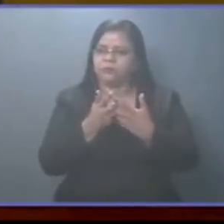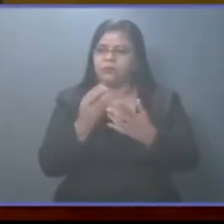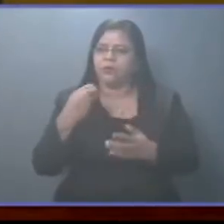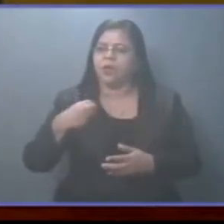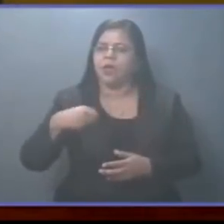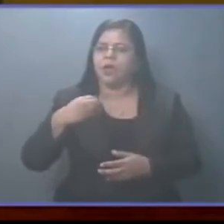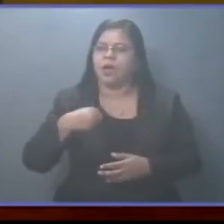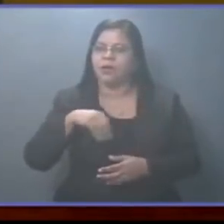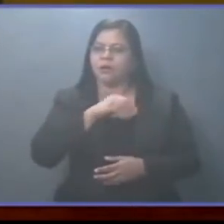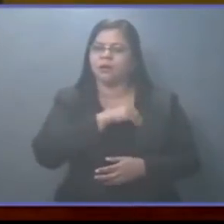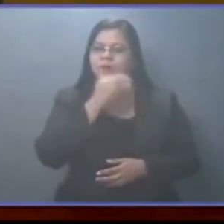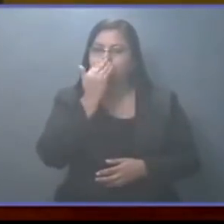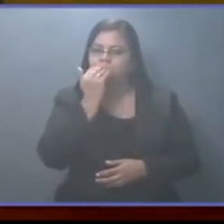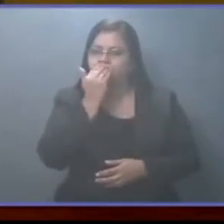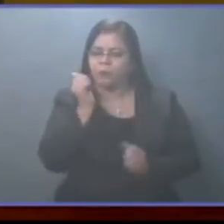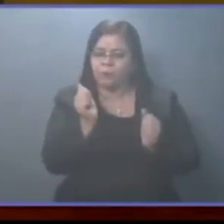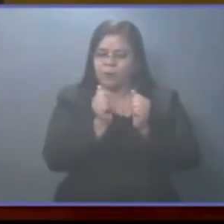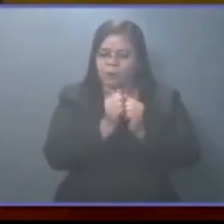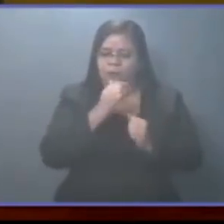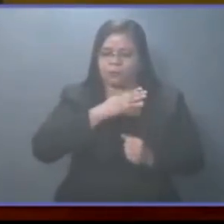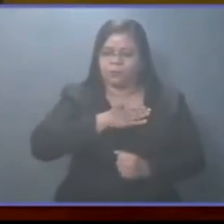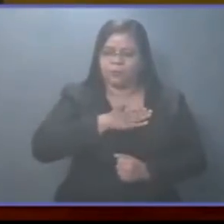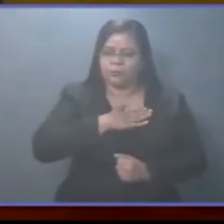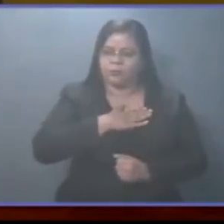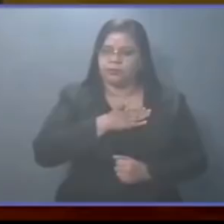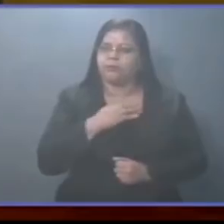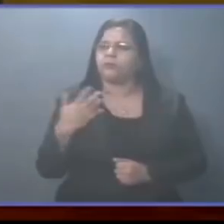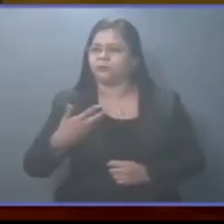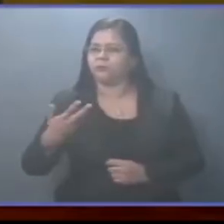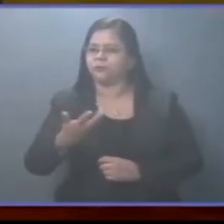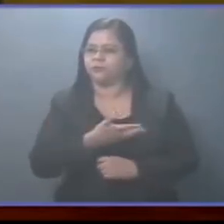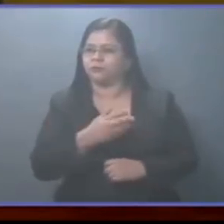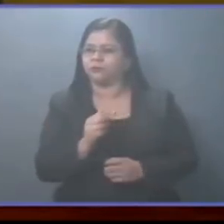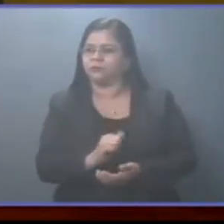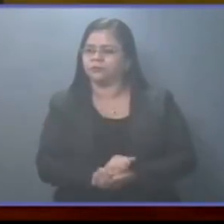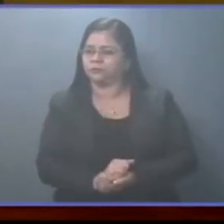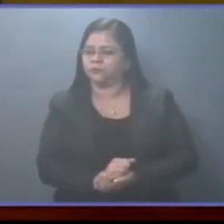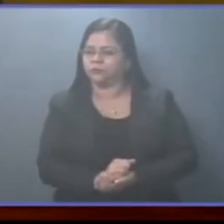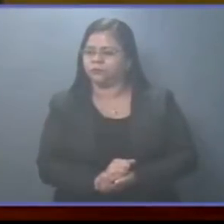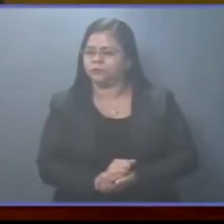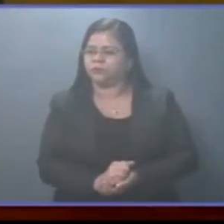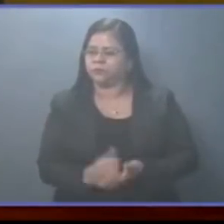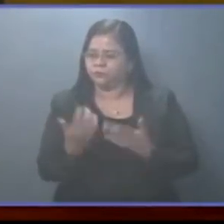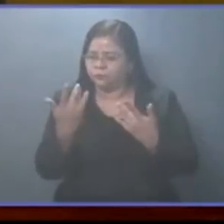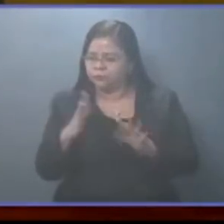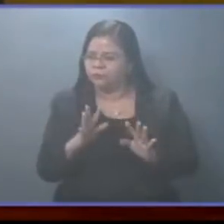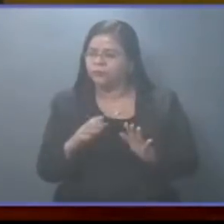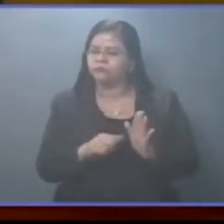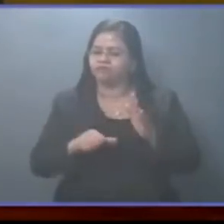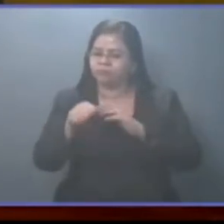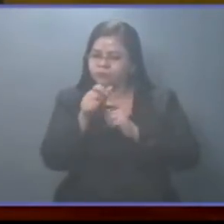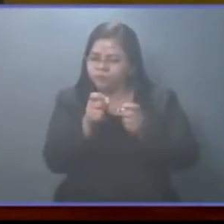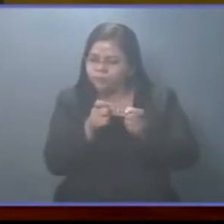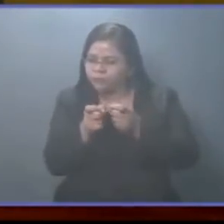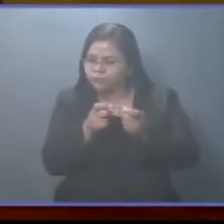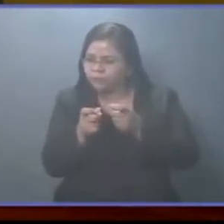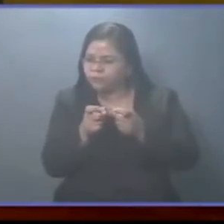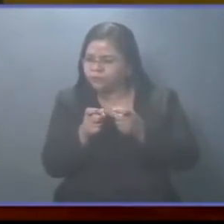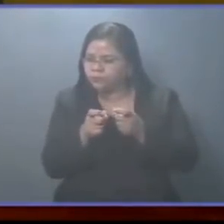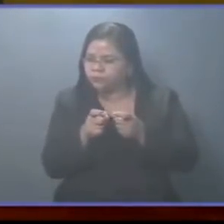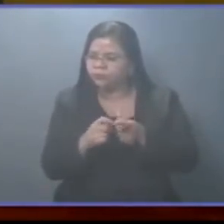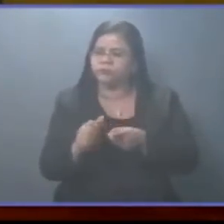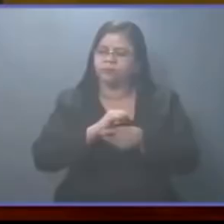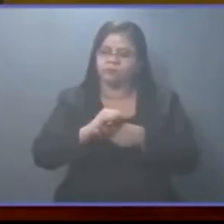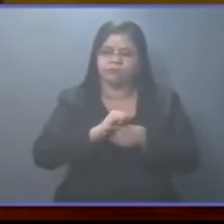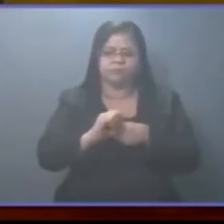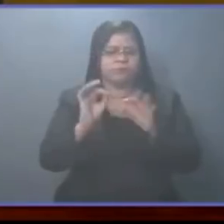con este servidor hemos culminar llevado esta administración por las buenas